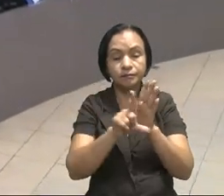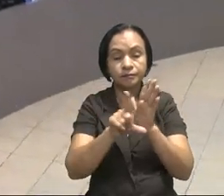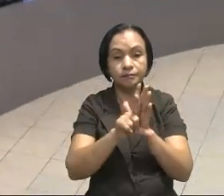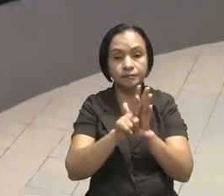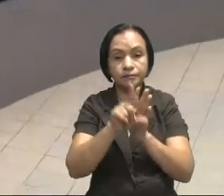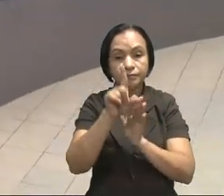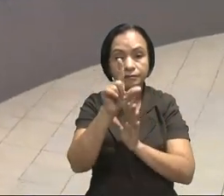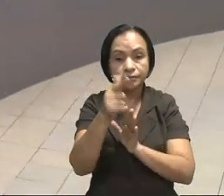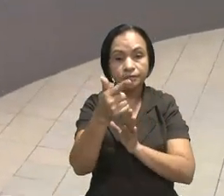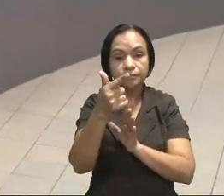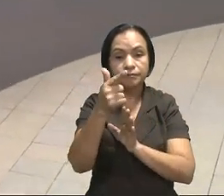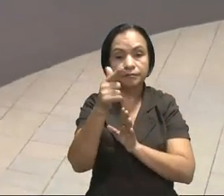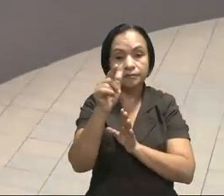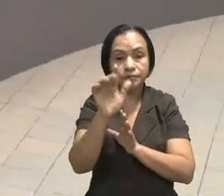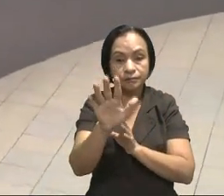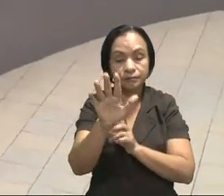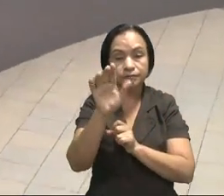número